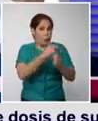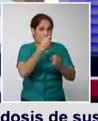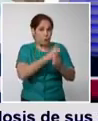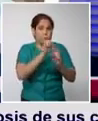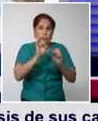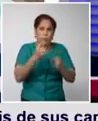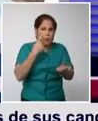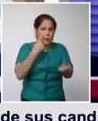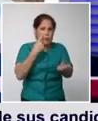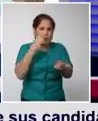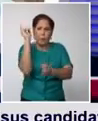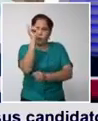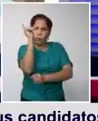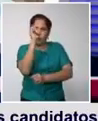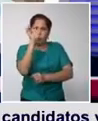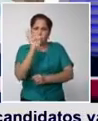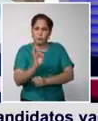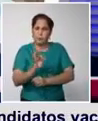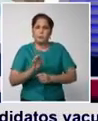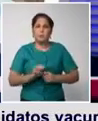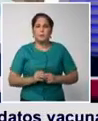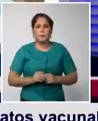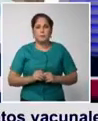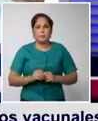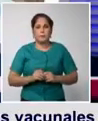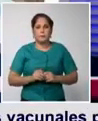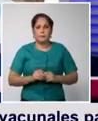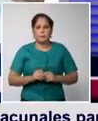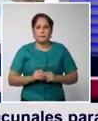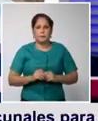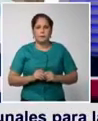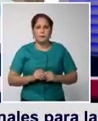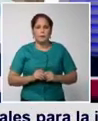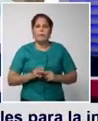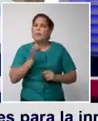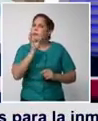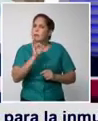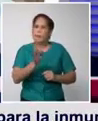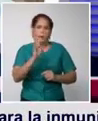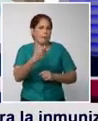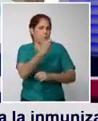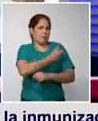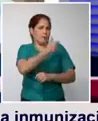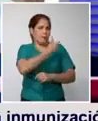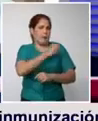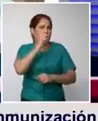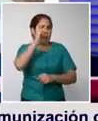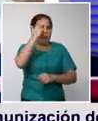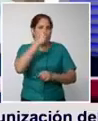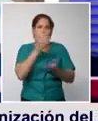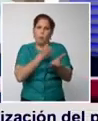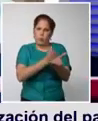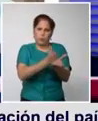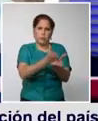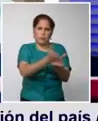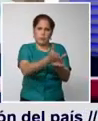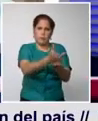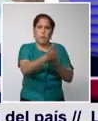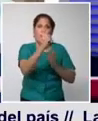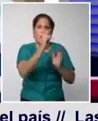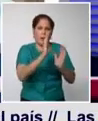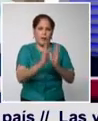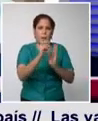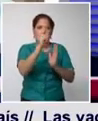de ver en el video que se transmitió, es todo el tiempo con Abdala, con el mismo producto, es decir, el mismo